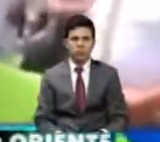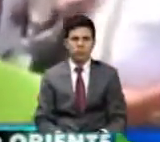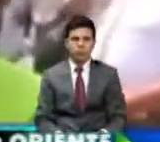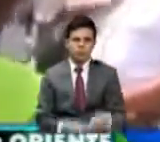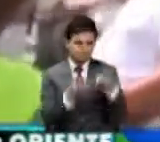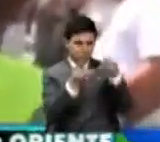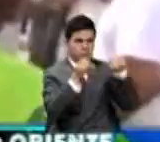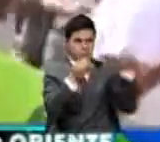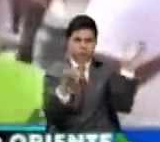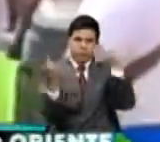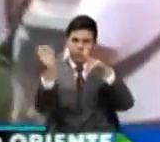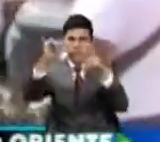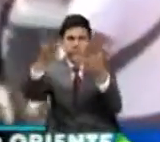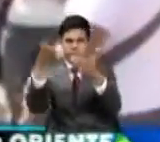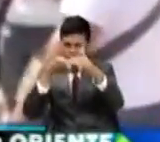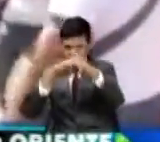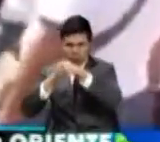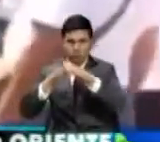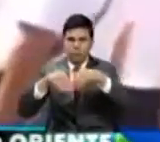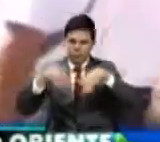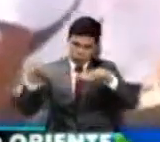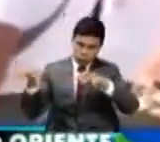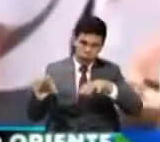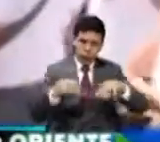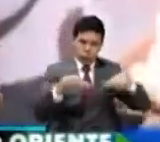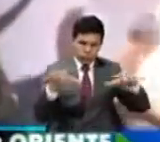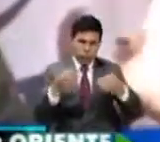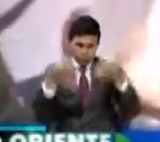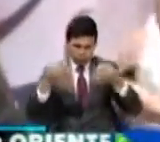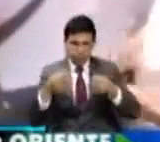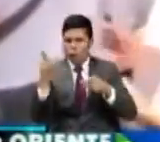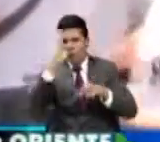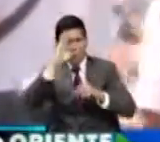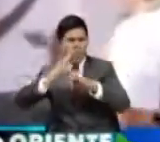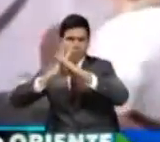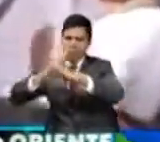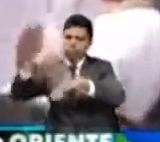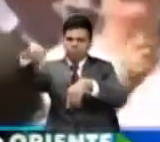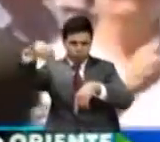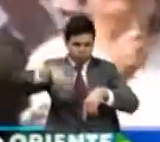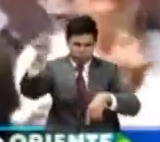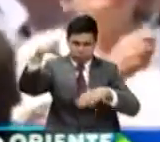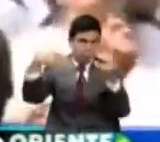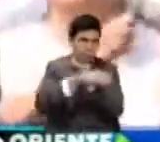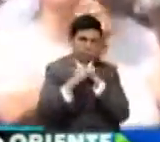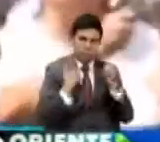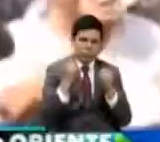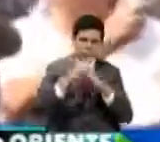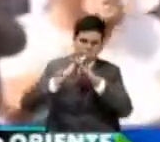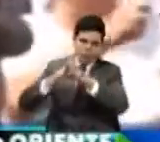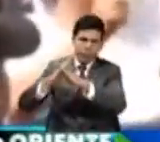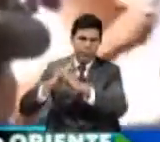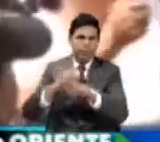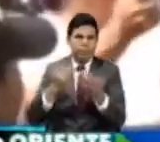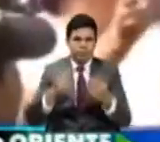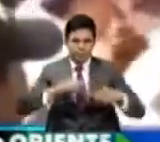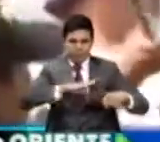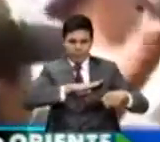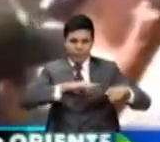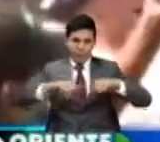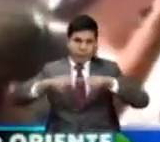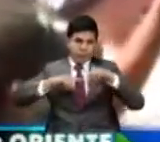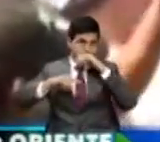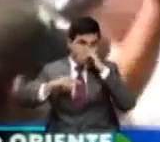Algunas personas intentaron tomarse el acto protocolario, pero fueron detenidas por la Policía Nacional. Finalmente, la administración